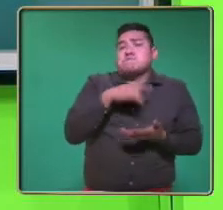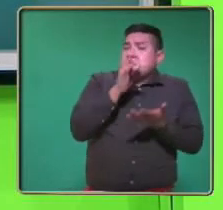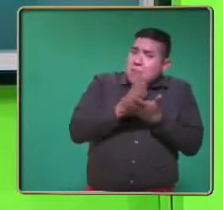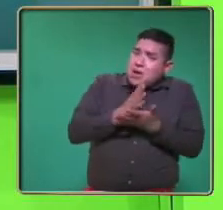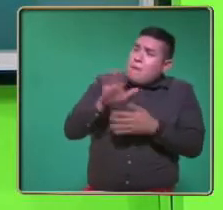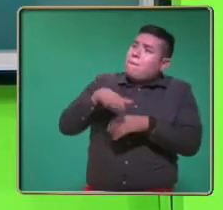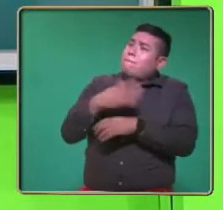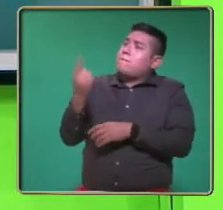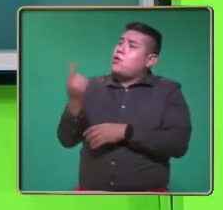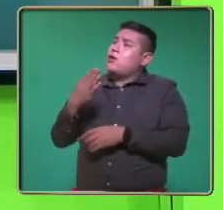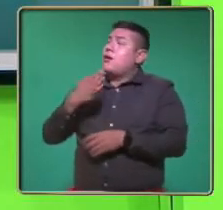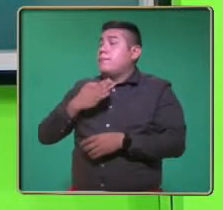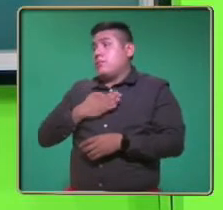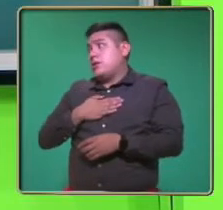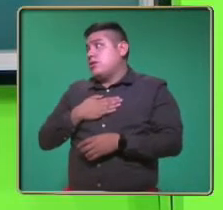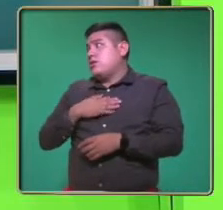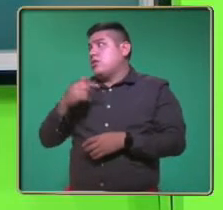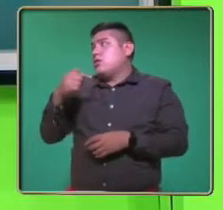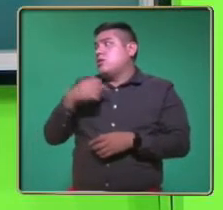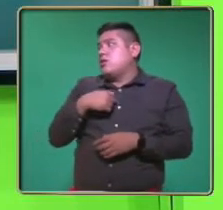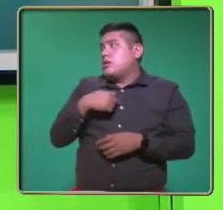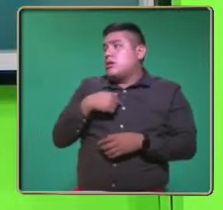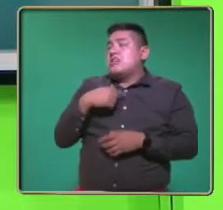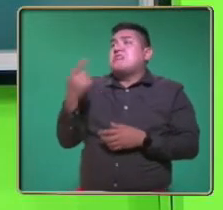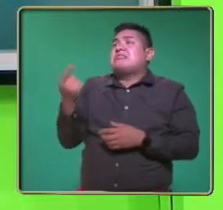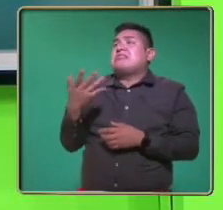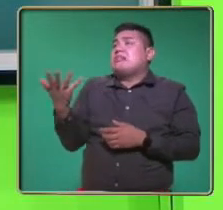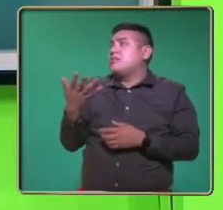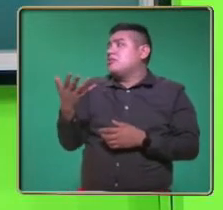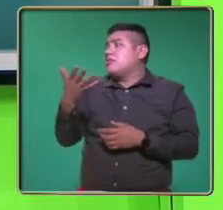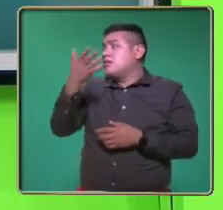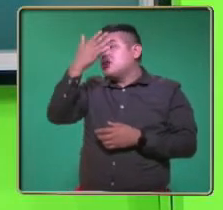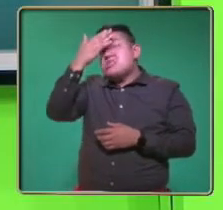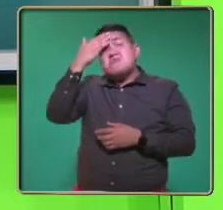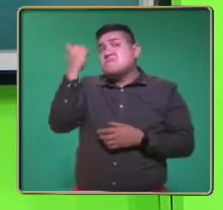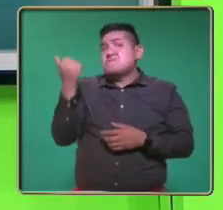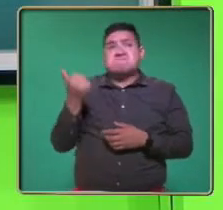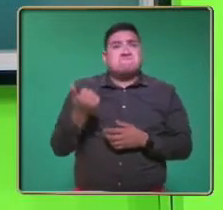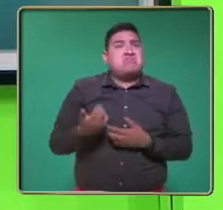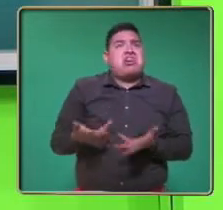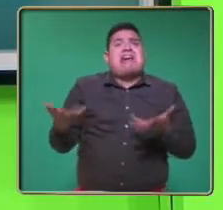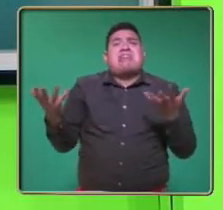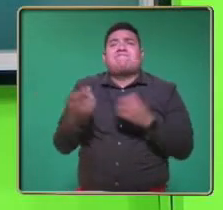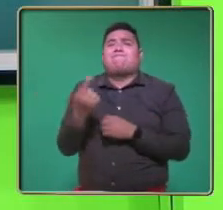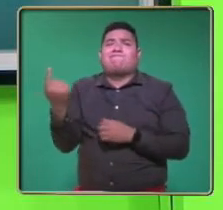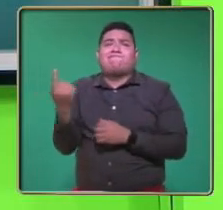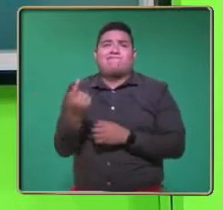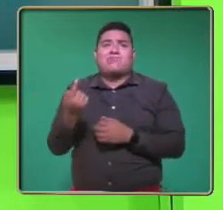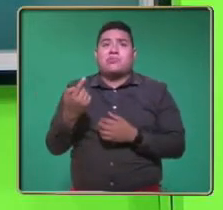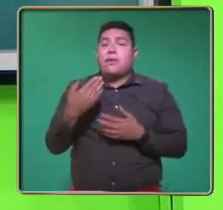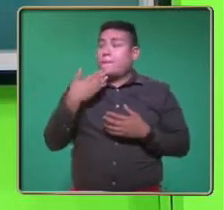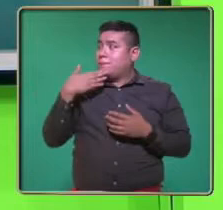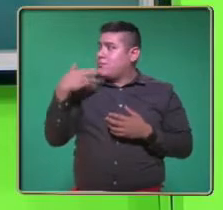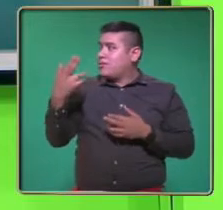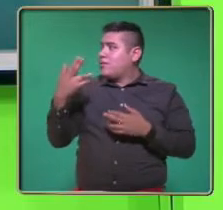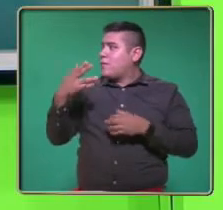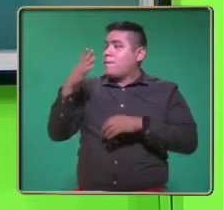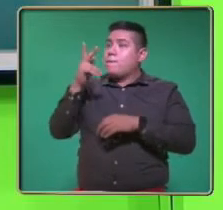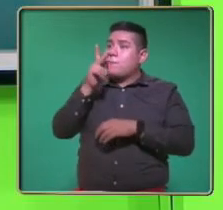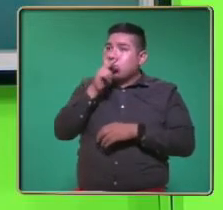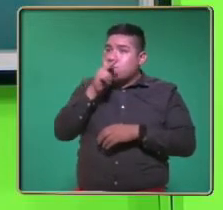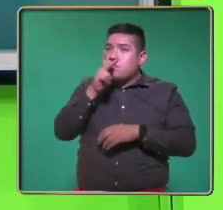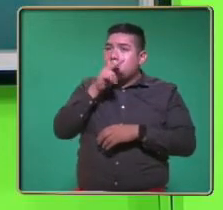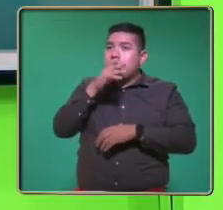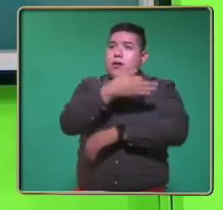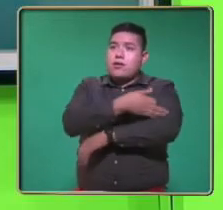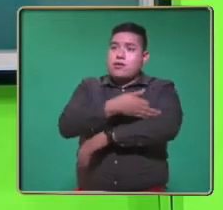por qué me pasó a mí, que yo tengo que hacer, yo no sé nada, qué debería de hacer. Bien, tener estas reuniones con otros